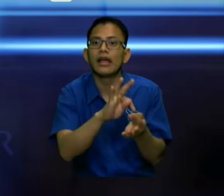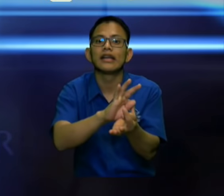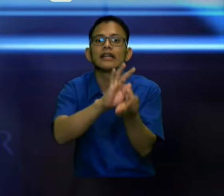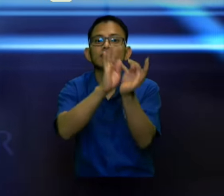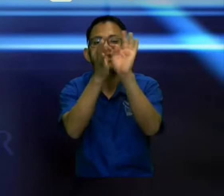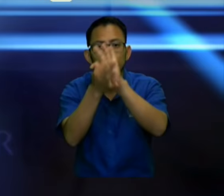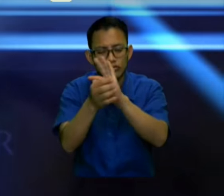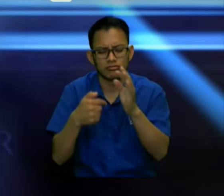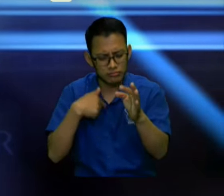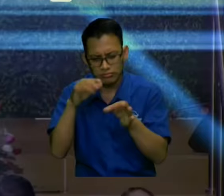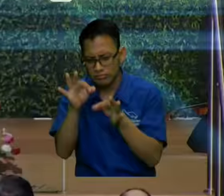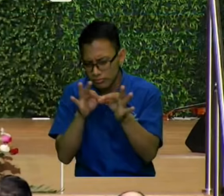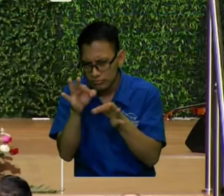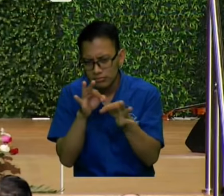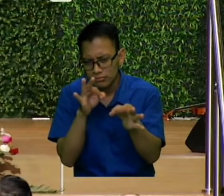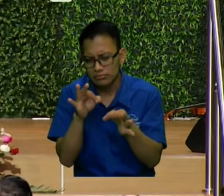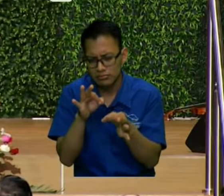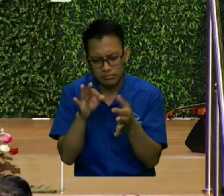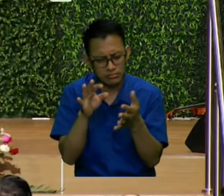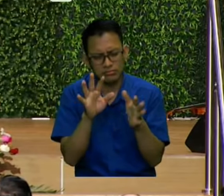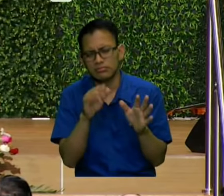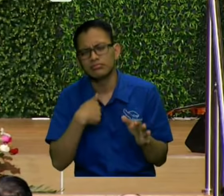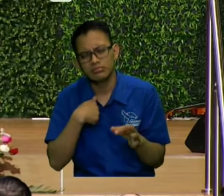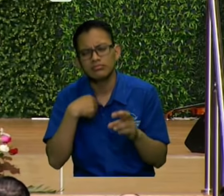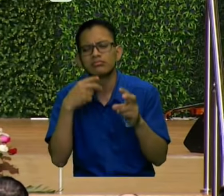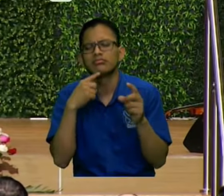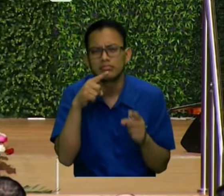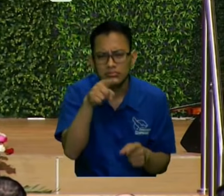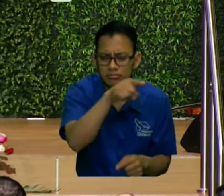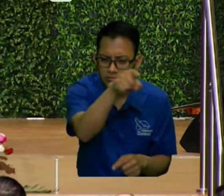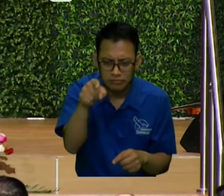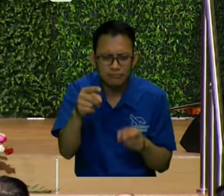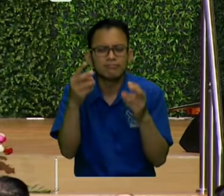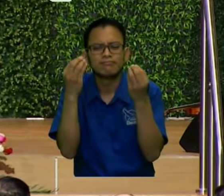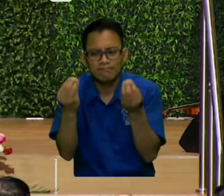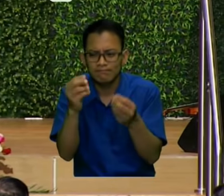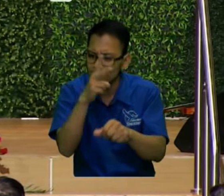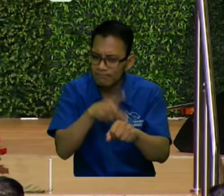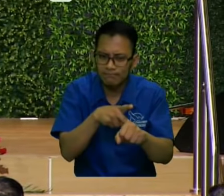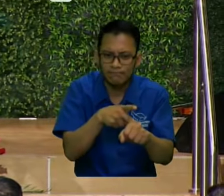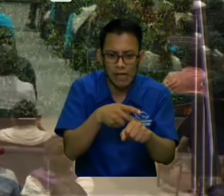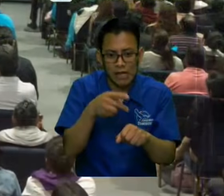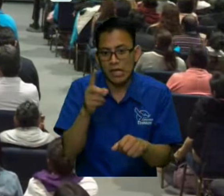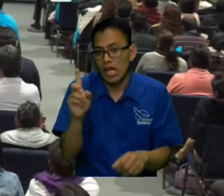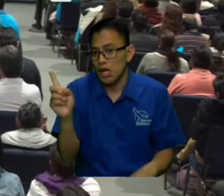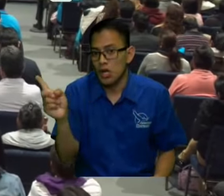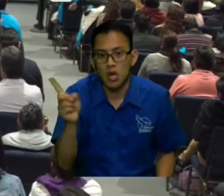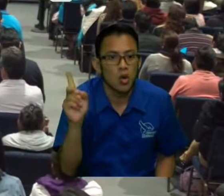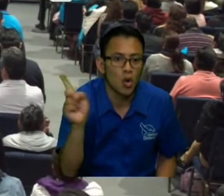Porque para mí esto, como le he repetido muchas veces, no es un